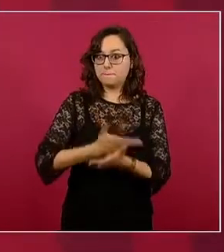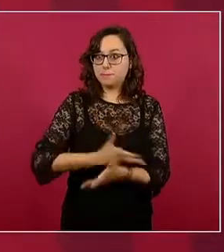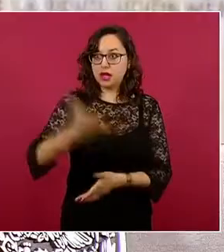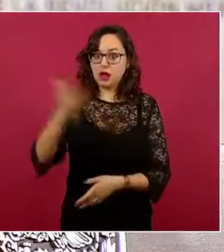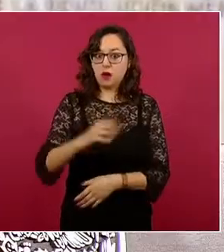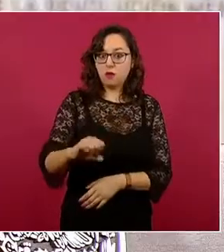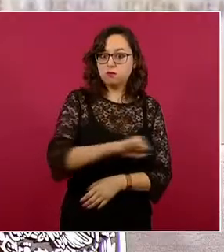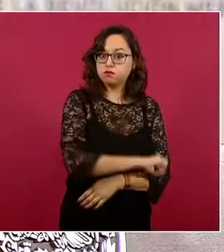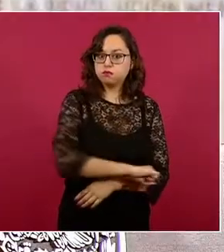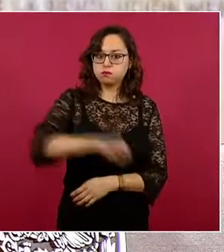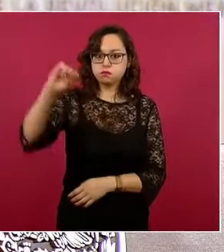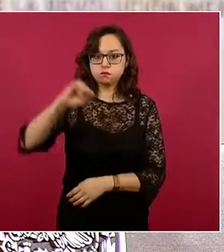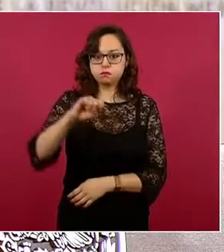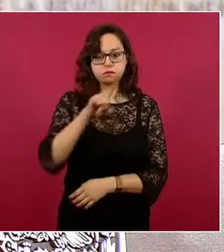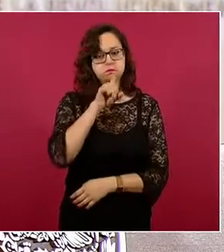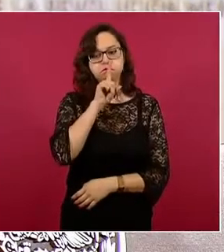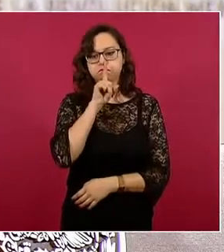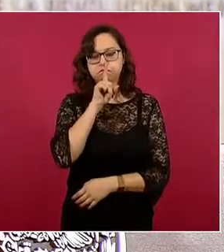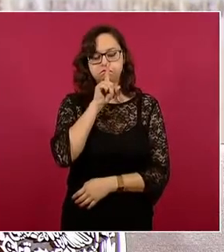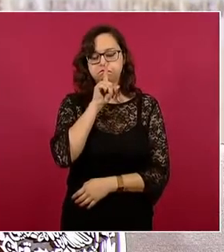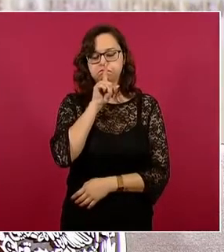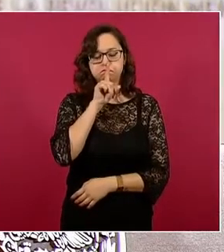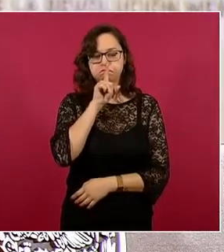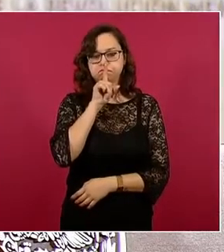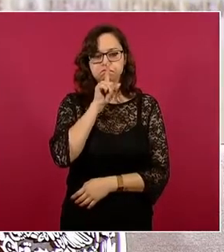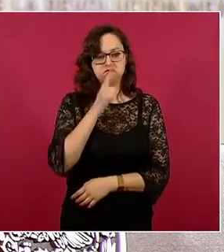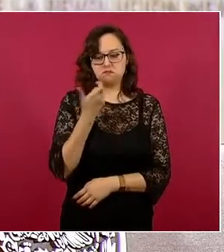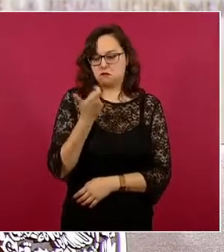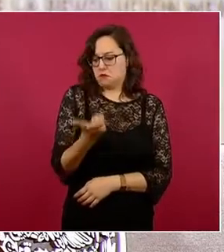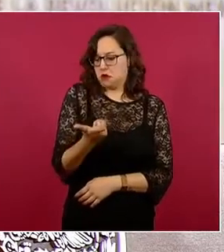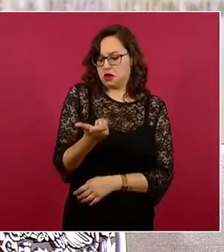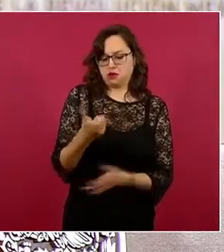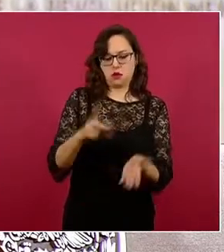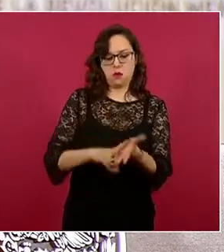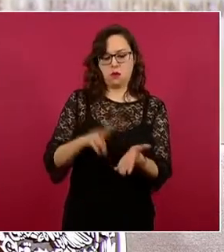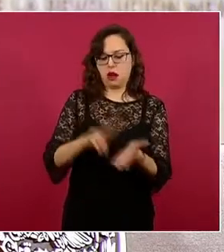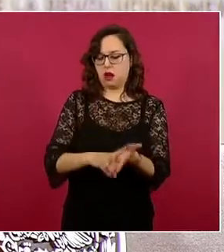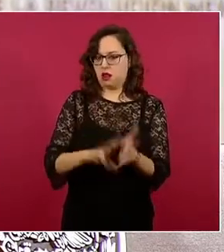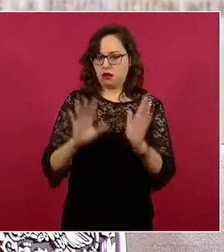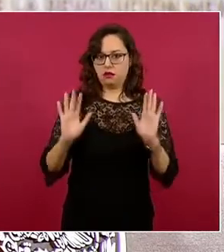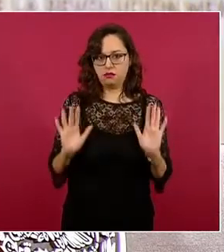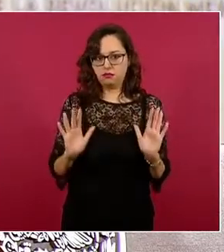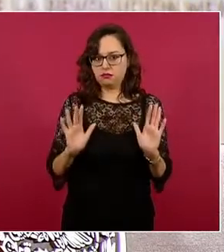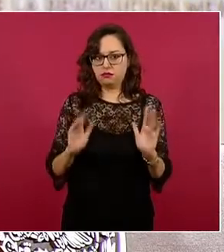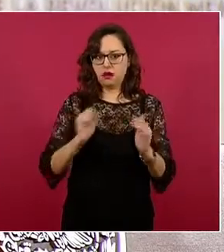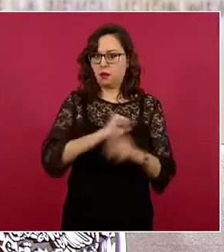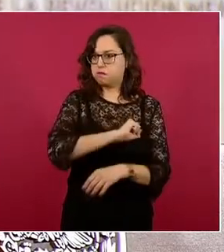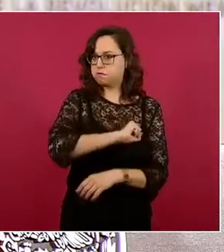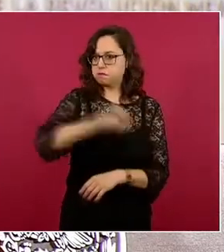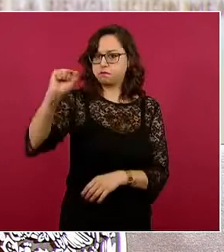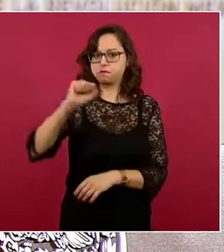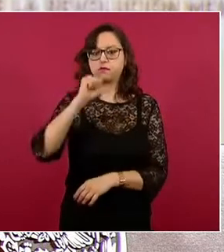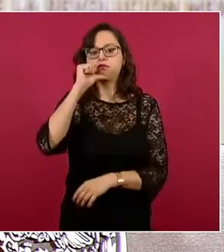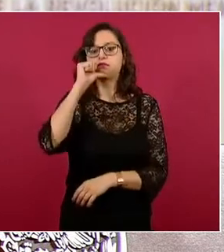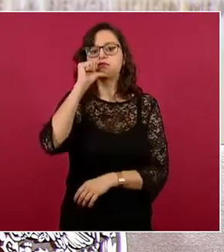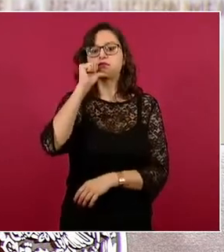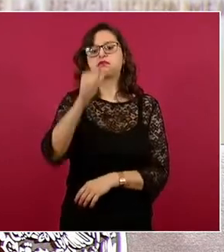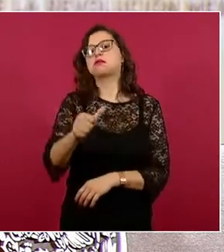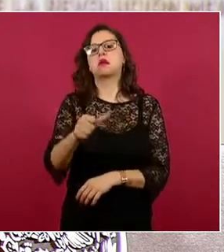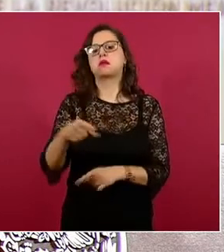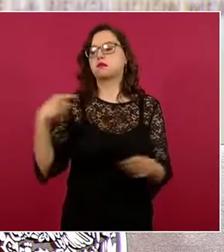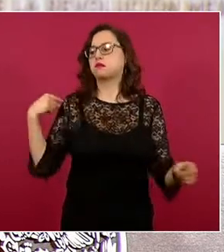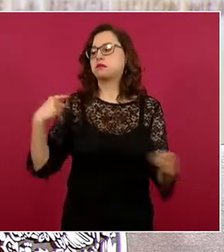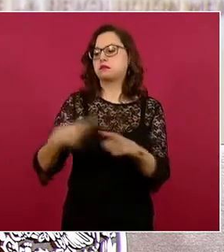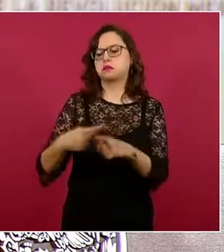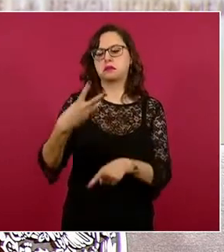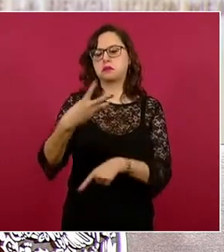decirlo con claridad, no va a aumentar en términos reales el precio de la luz. No ha aumentado ni